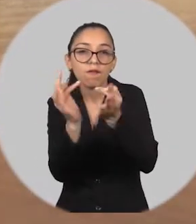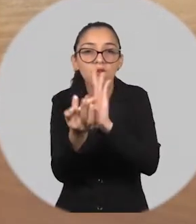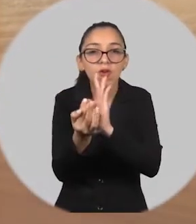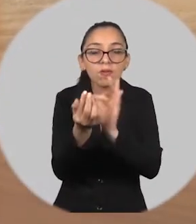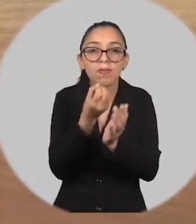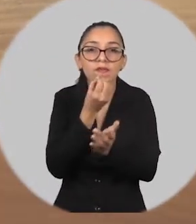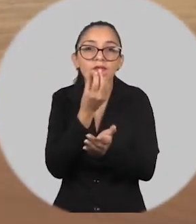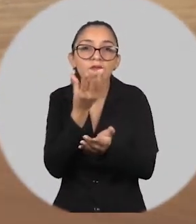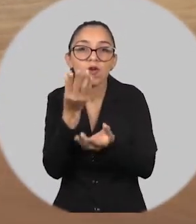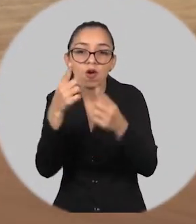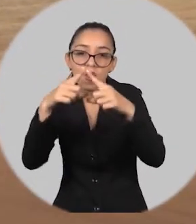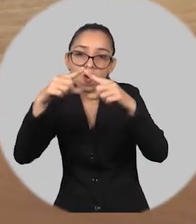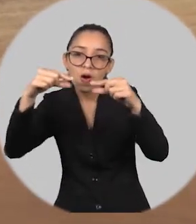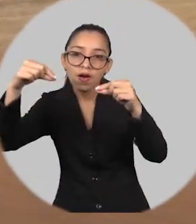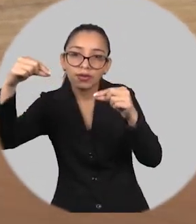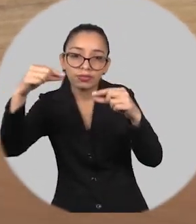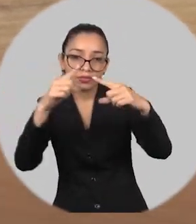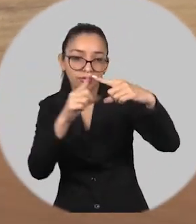hojita.